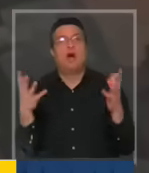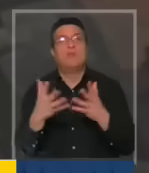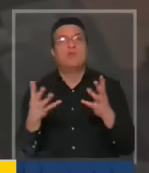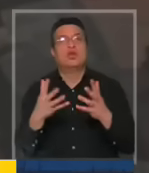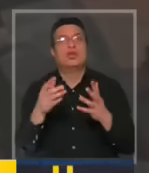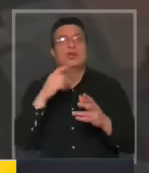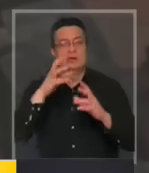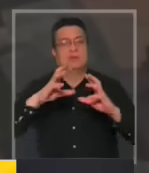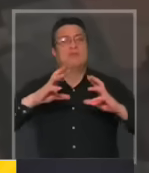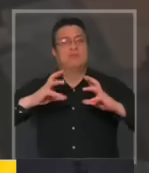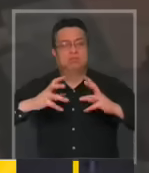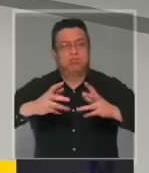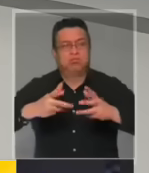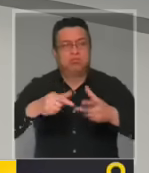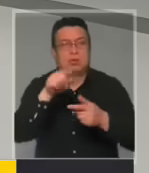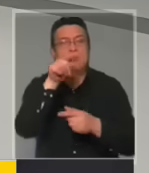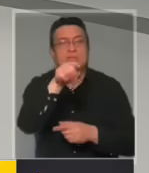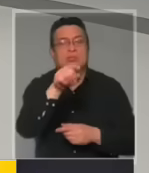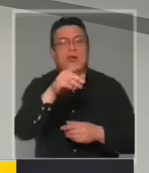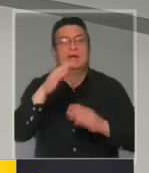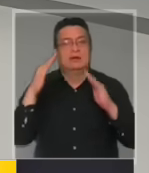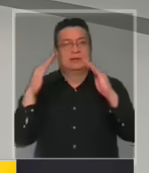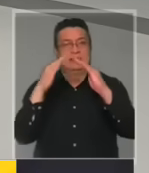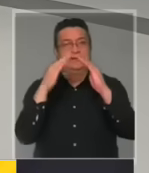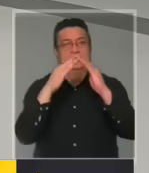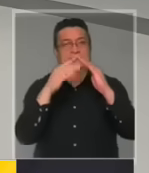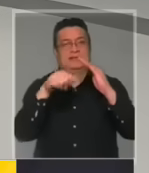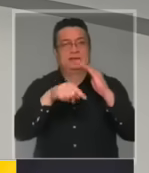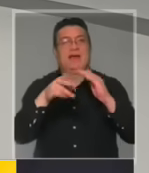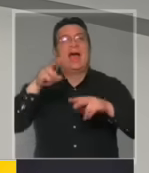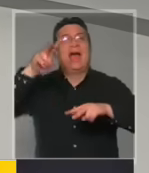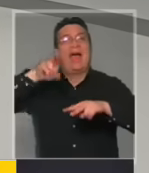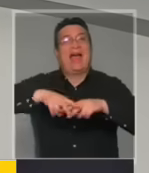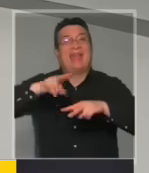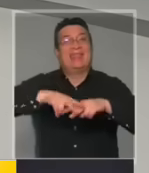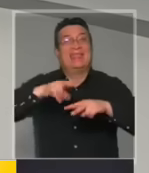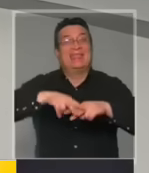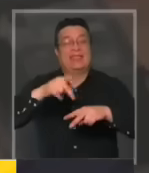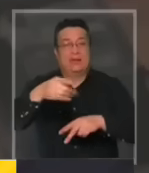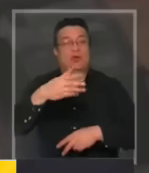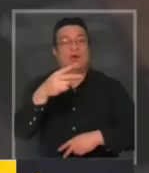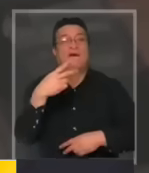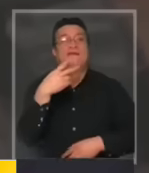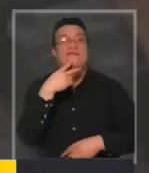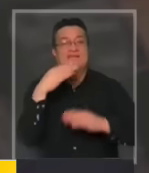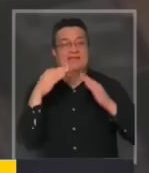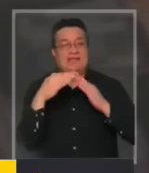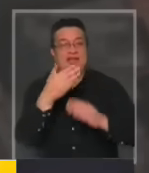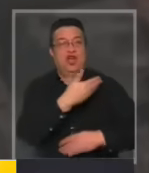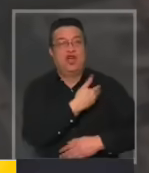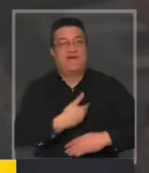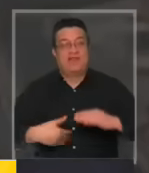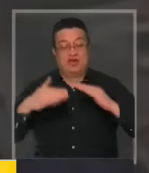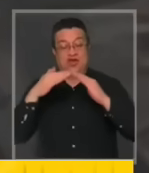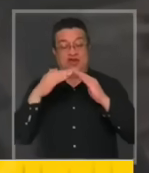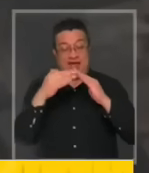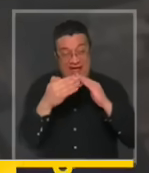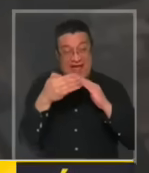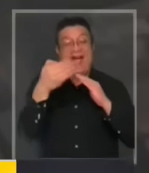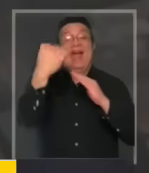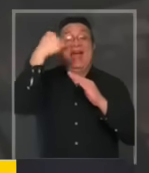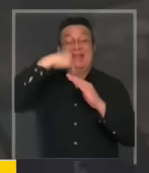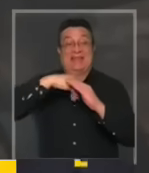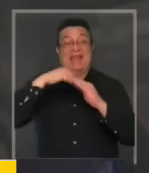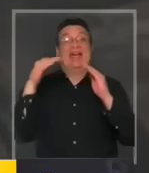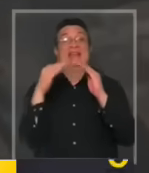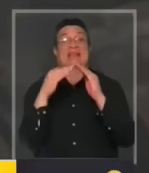Quemado. ¿Por qué es llamativo? Porque Palacio Quemado es la antigua residencia del gobierno. Justo detrás está la Casa Nueva,